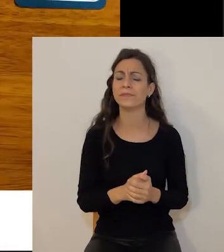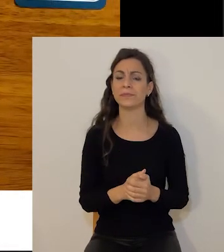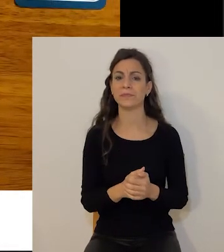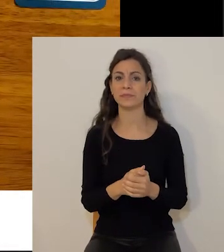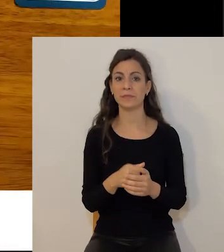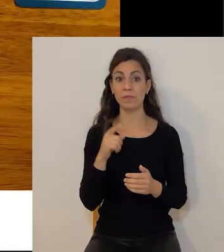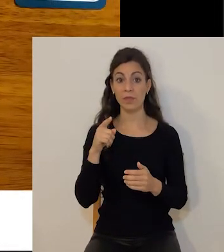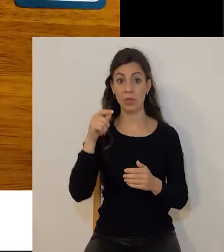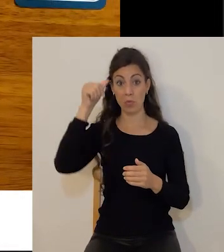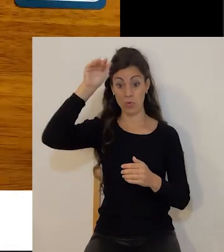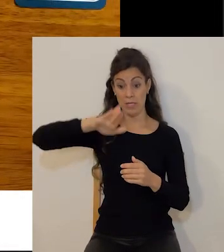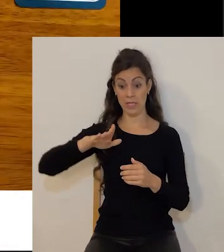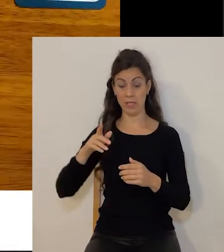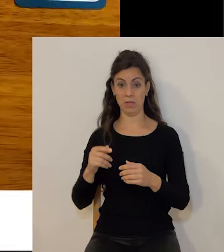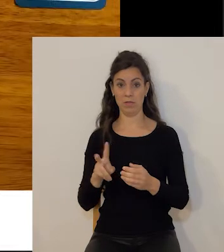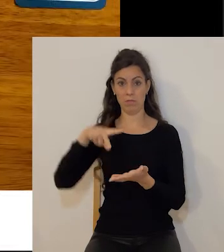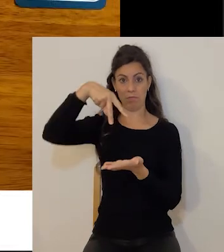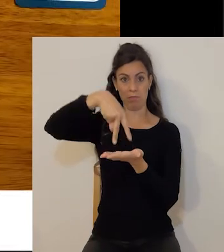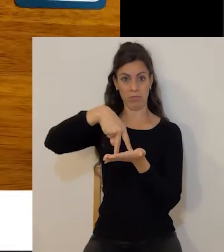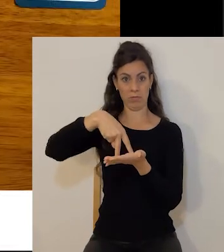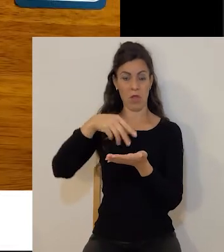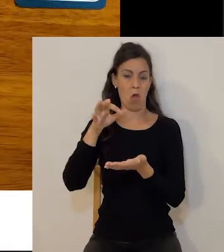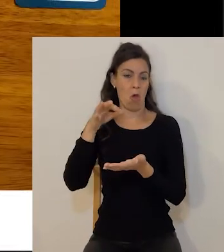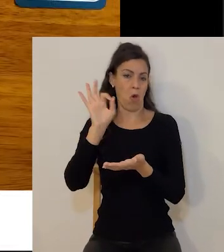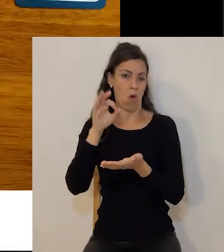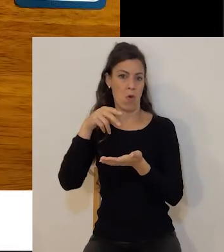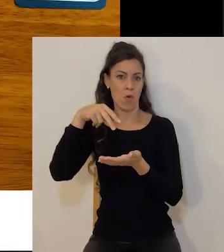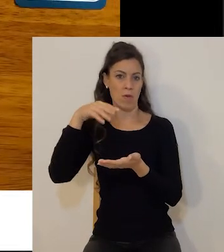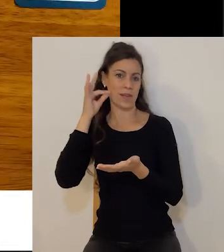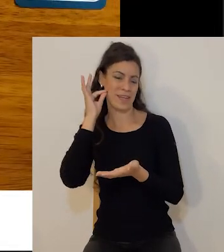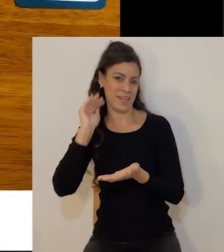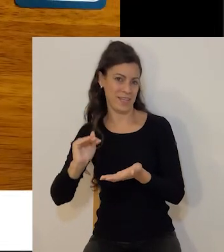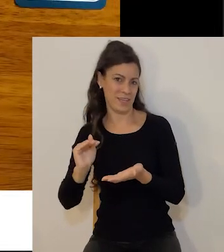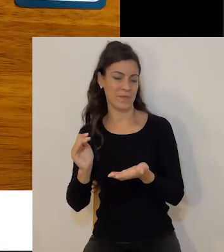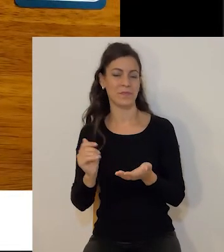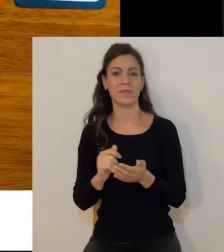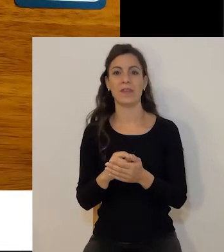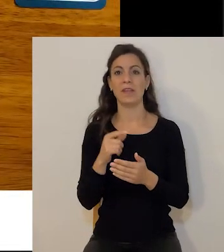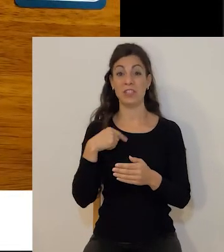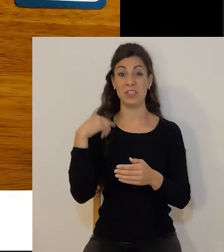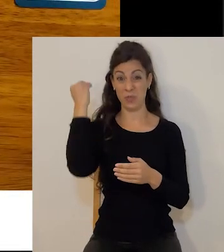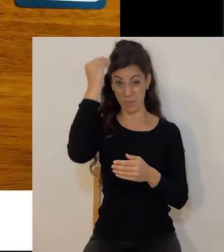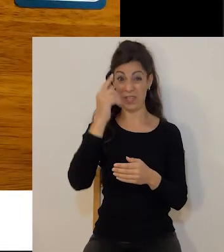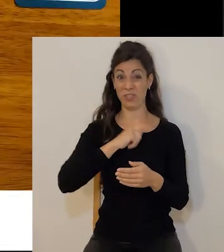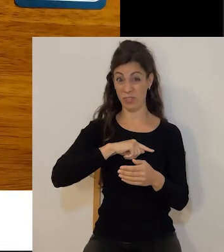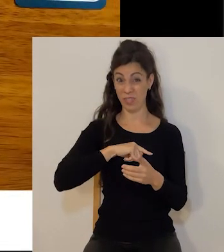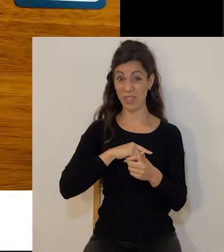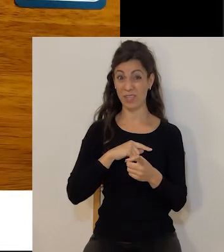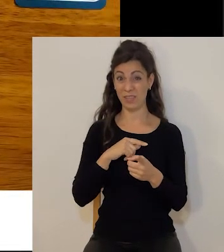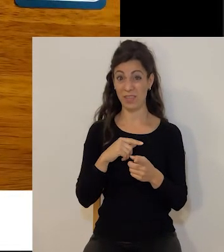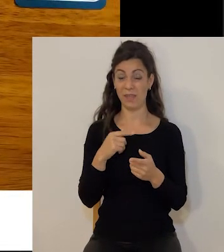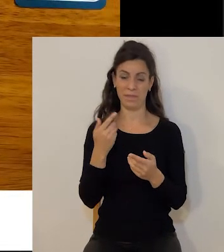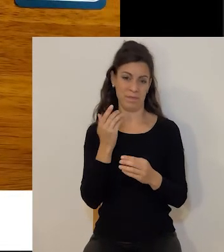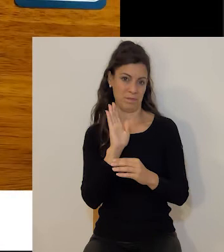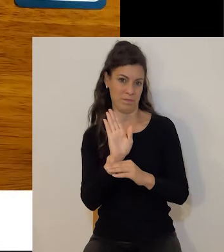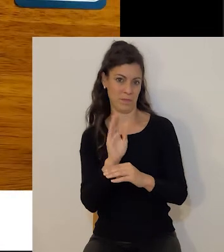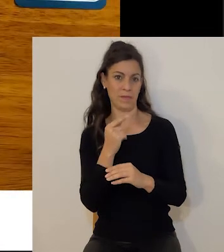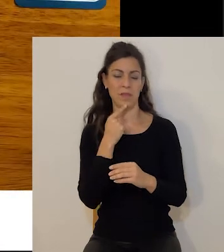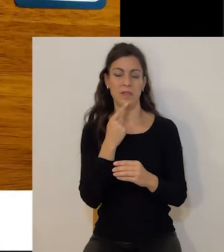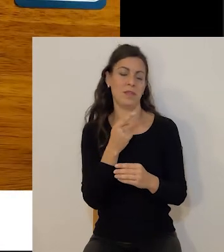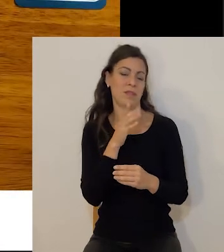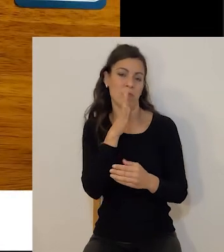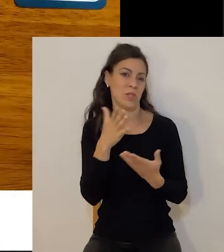Entonces un niño se levanta, o una niña, y dice, creo que se siente así. Y dice por